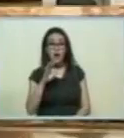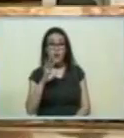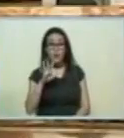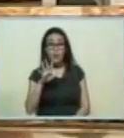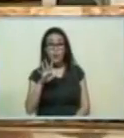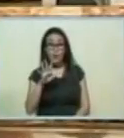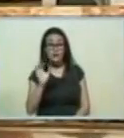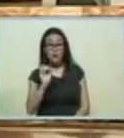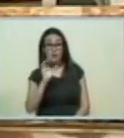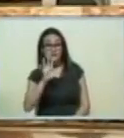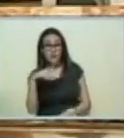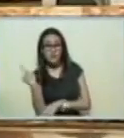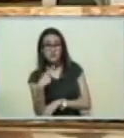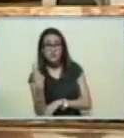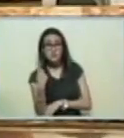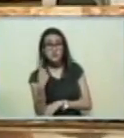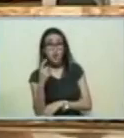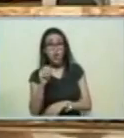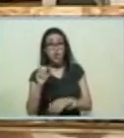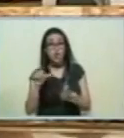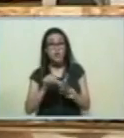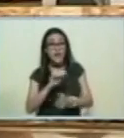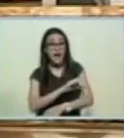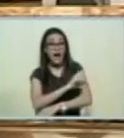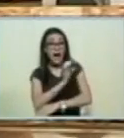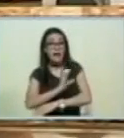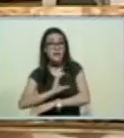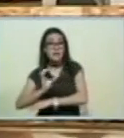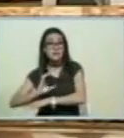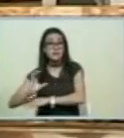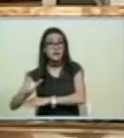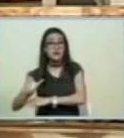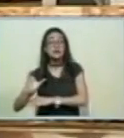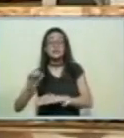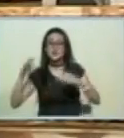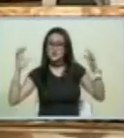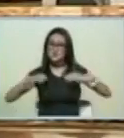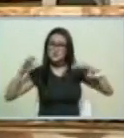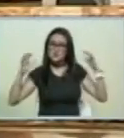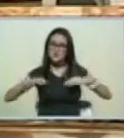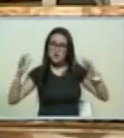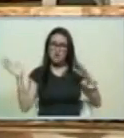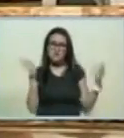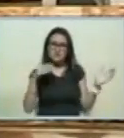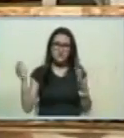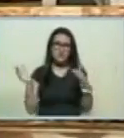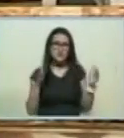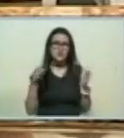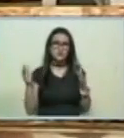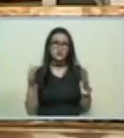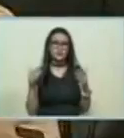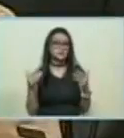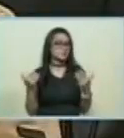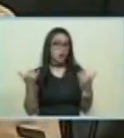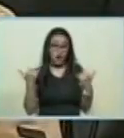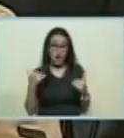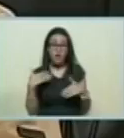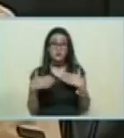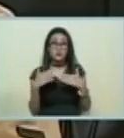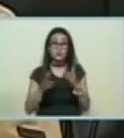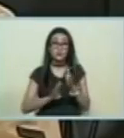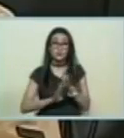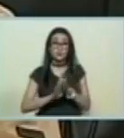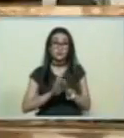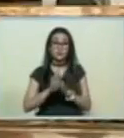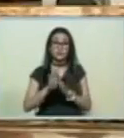huracanes por el Caribe y nos han lanzado agua y viento fuerte para acá, y podemos decir que vamos superando